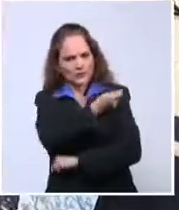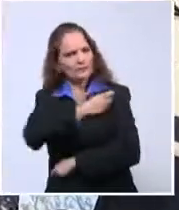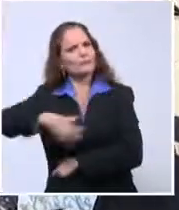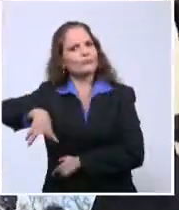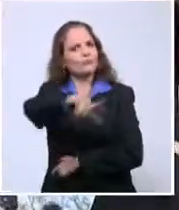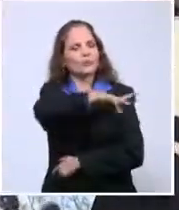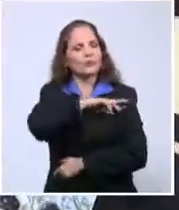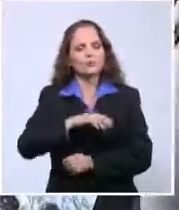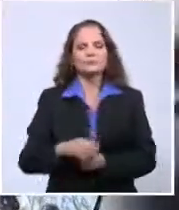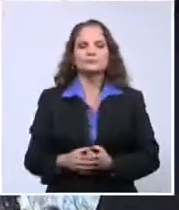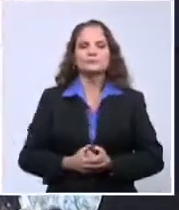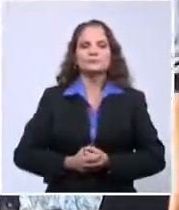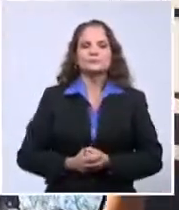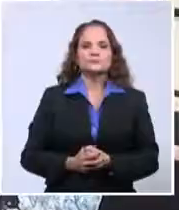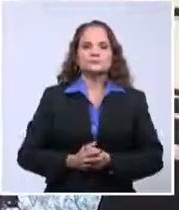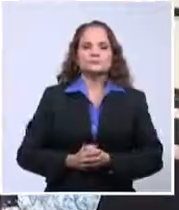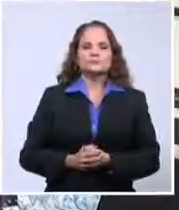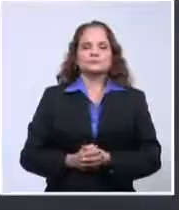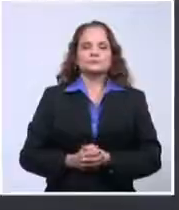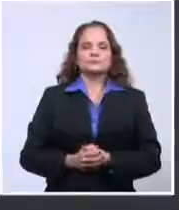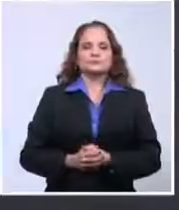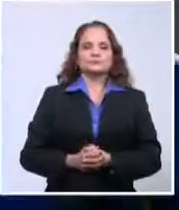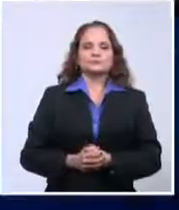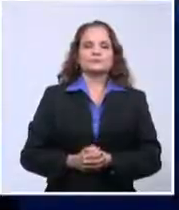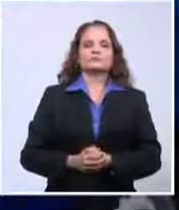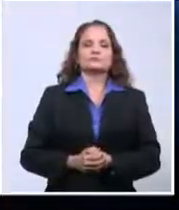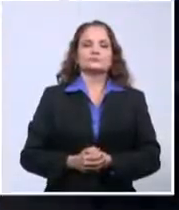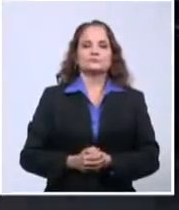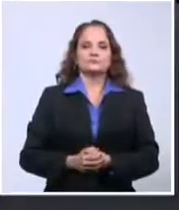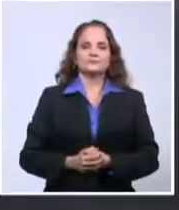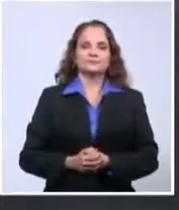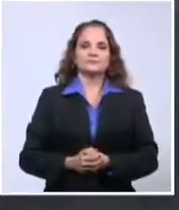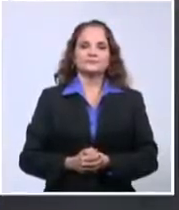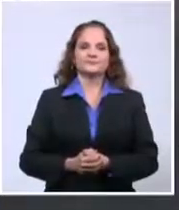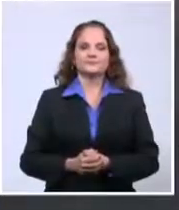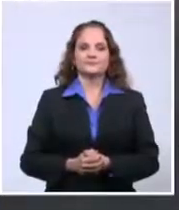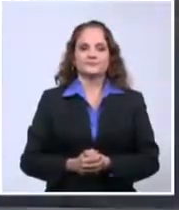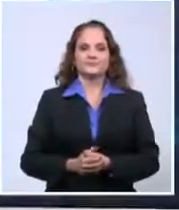En Matanzas, Karel Ricardo Roque, Sistema Informativo de la Televisión Cubana.